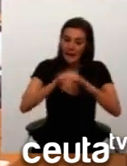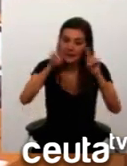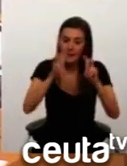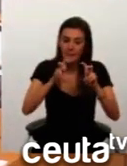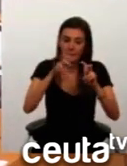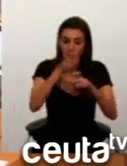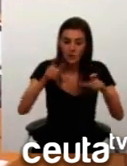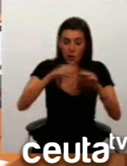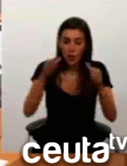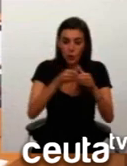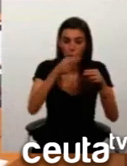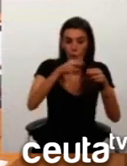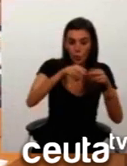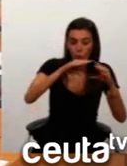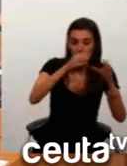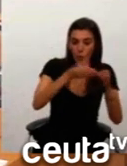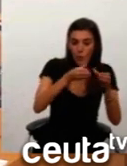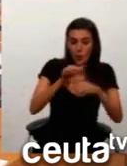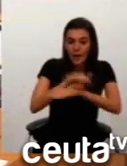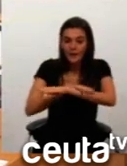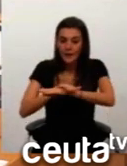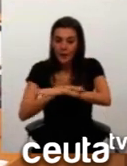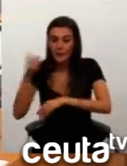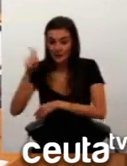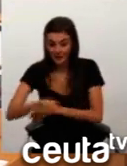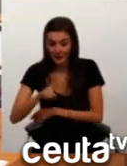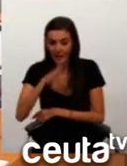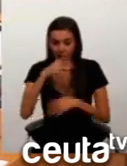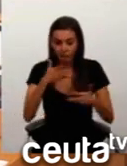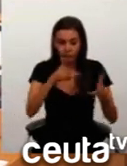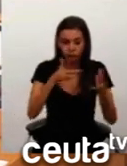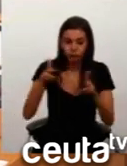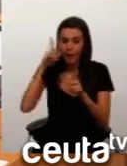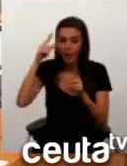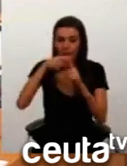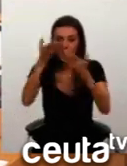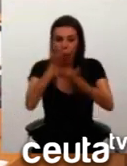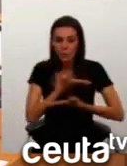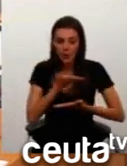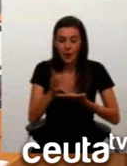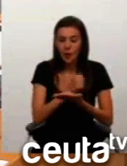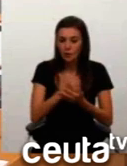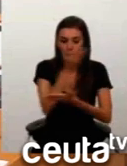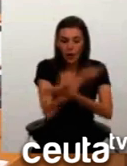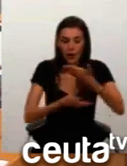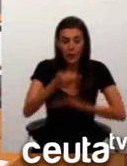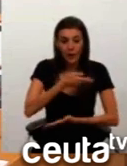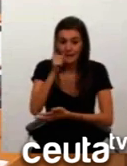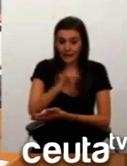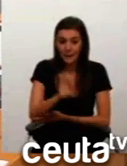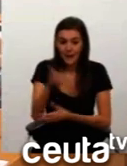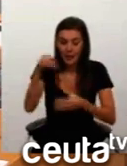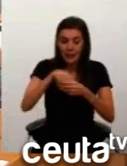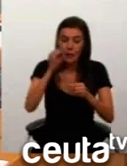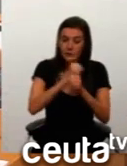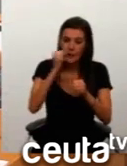personal que tanto los grupos políticos como el Gobierno tenemos a nuestra disposición para ayudarnos como colaboradores dentro del